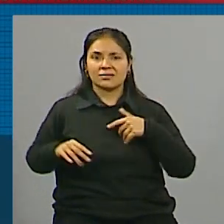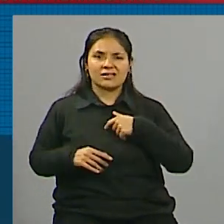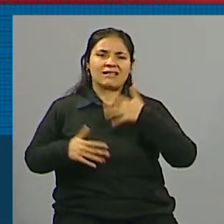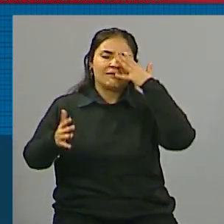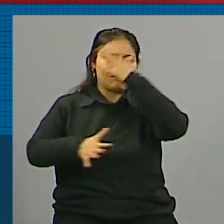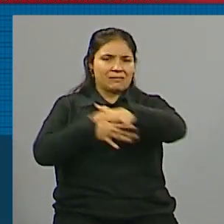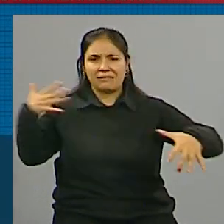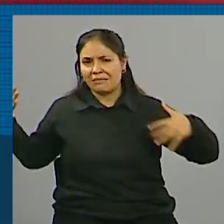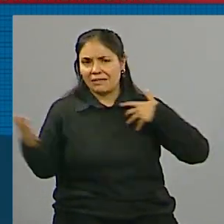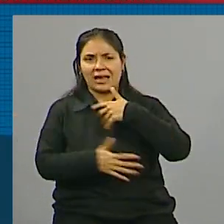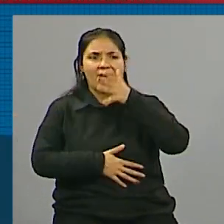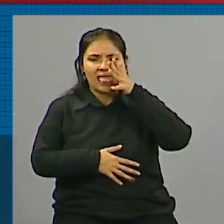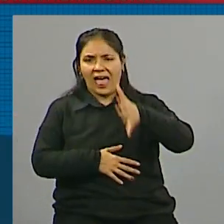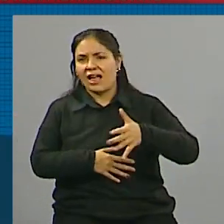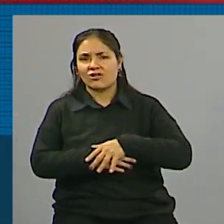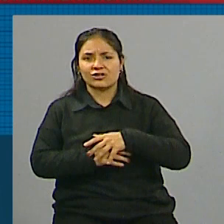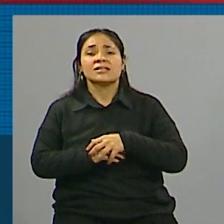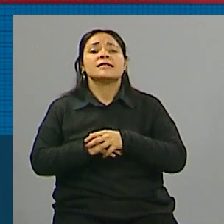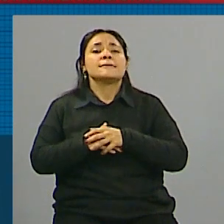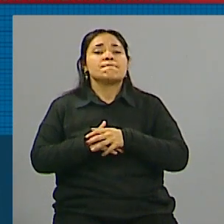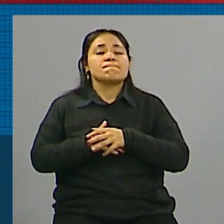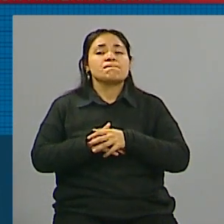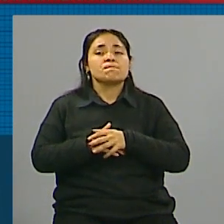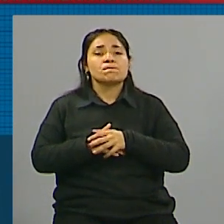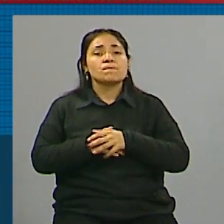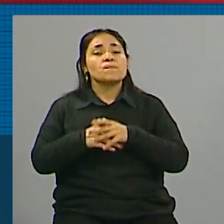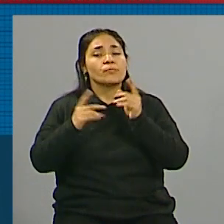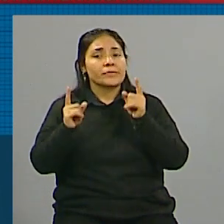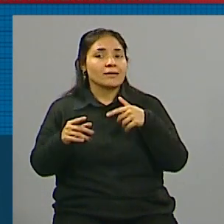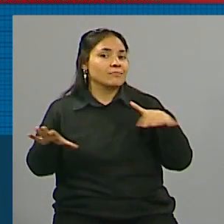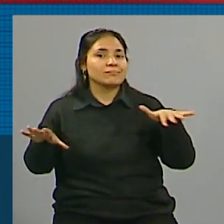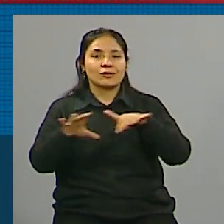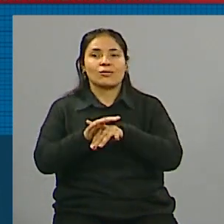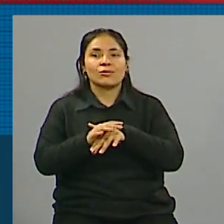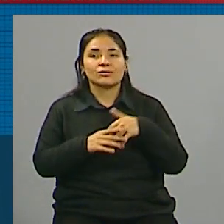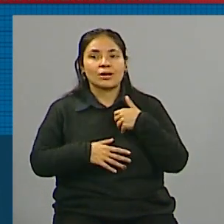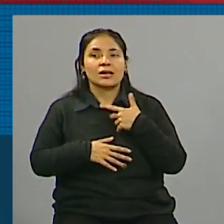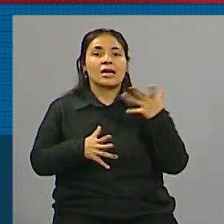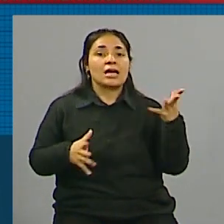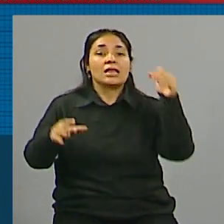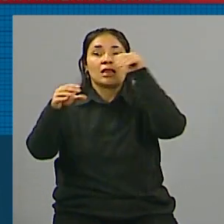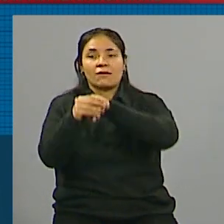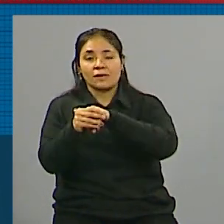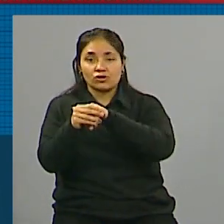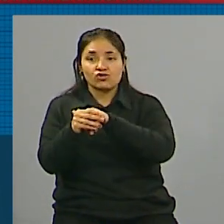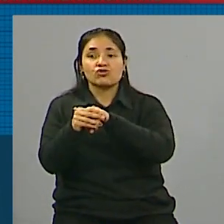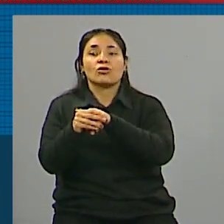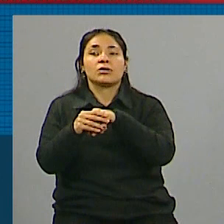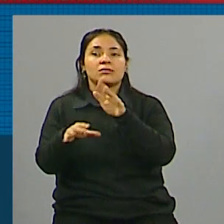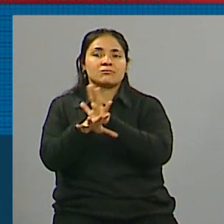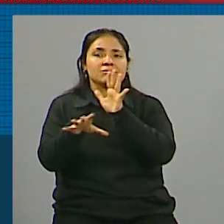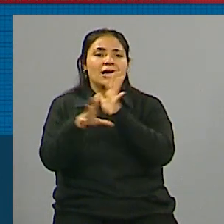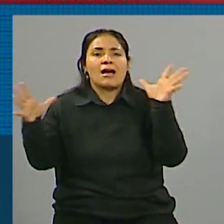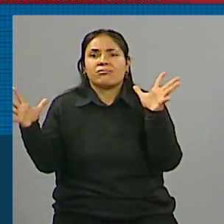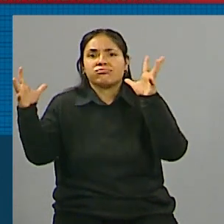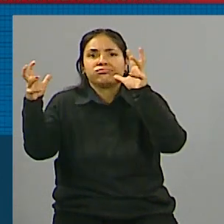improvisado, con unos daños pero tremendos. Y es justamente lo que nos termina dejando. Una intervención de esas características hace daño